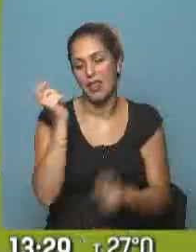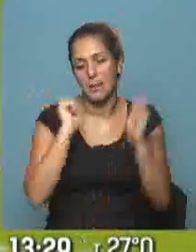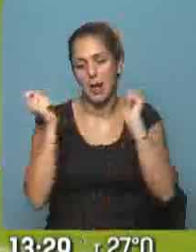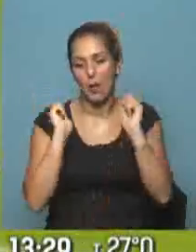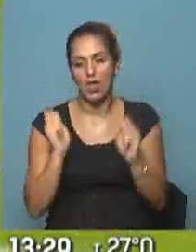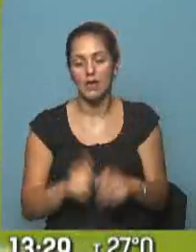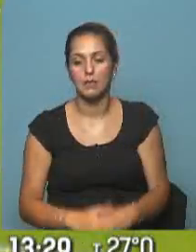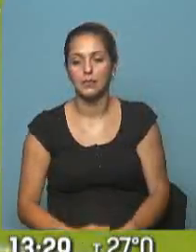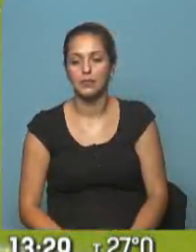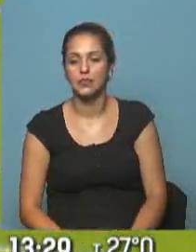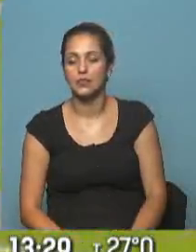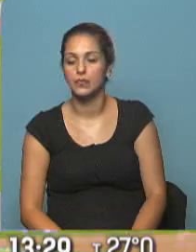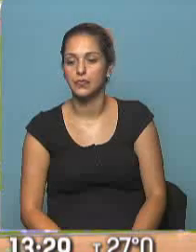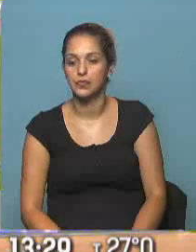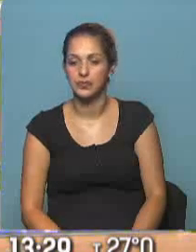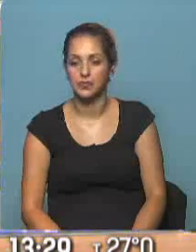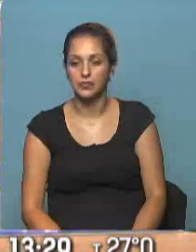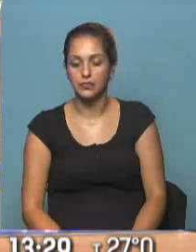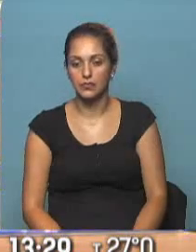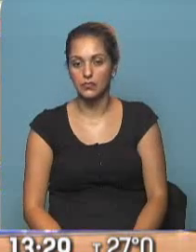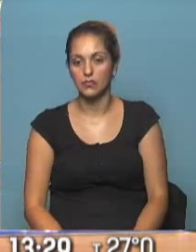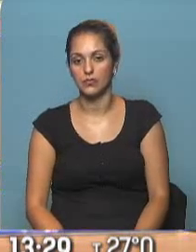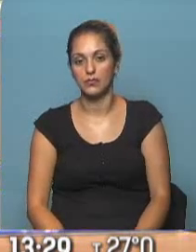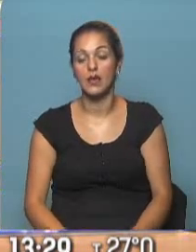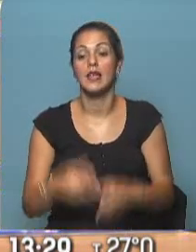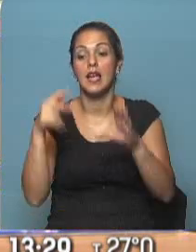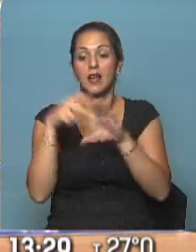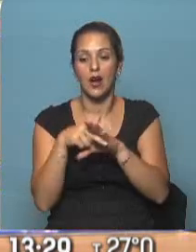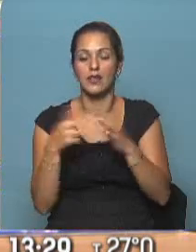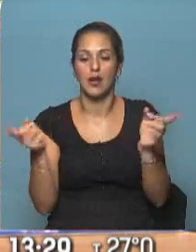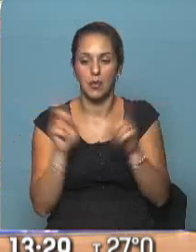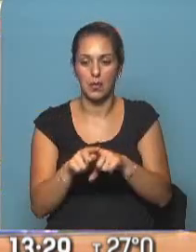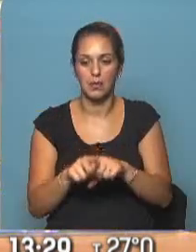Pausa nuevamente, ya volvemos.